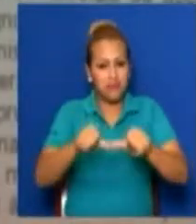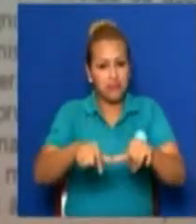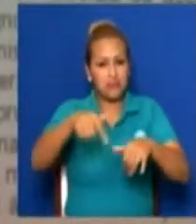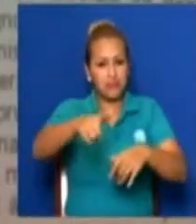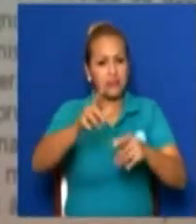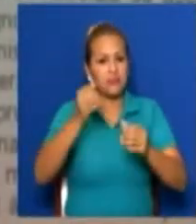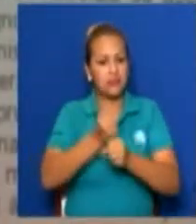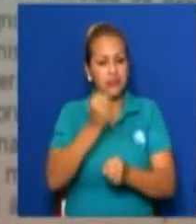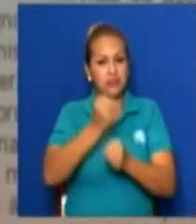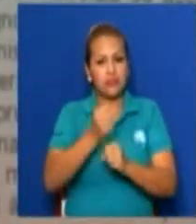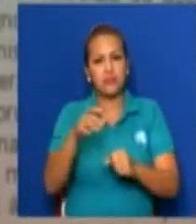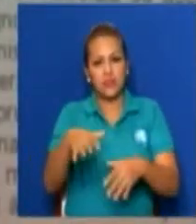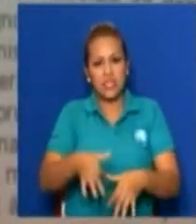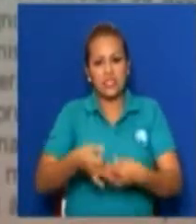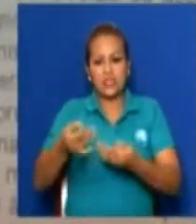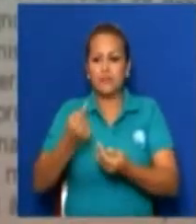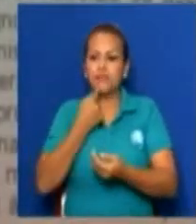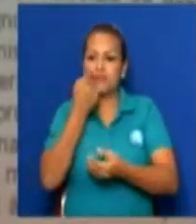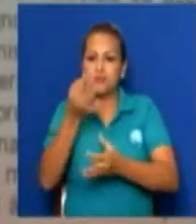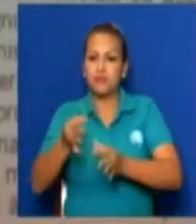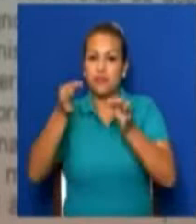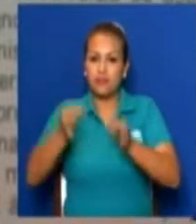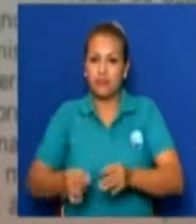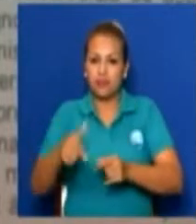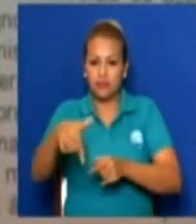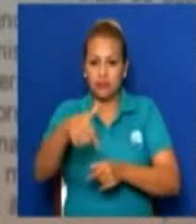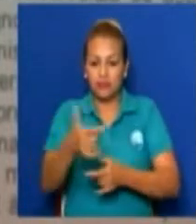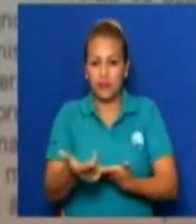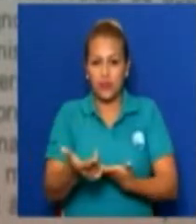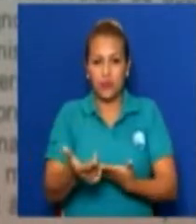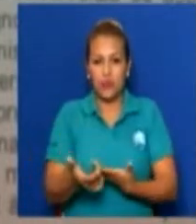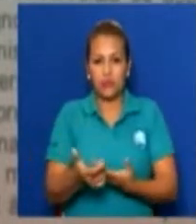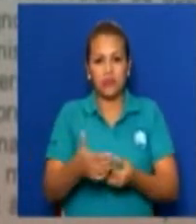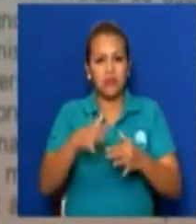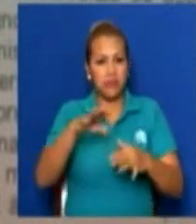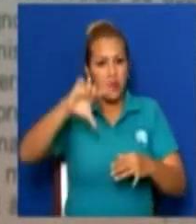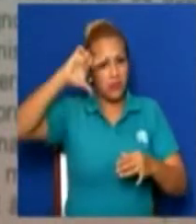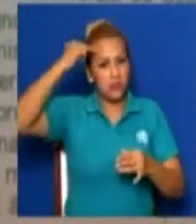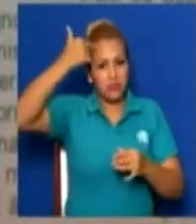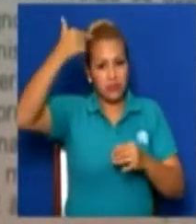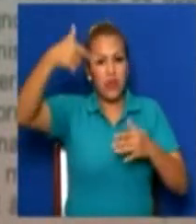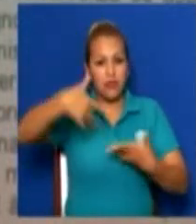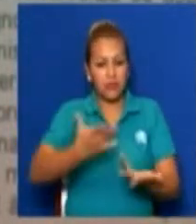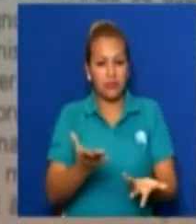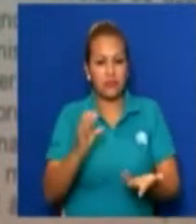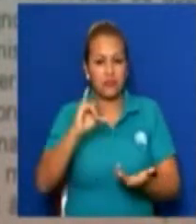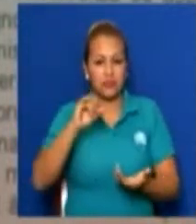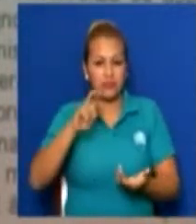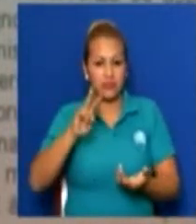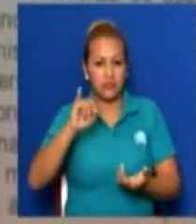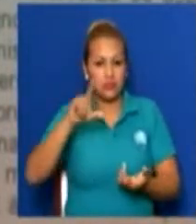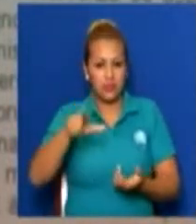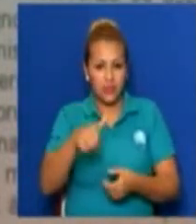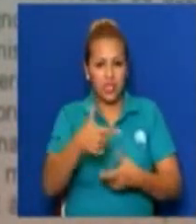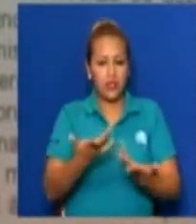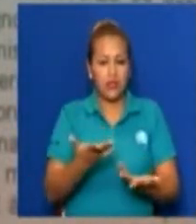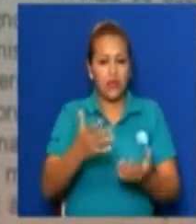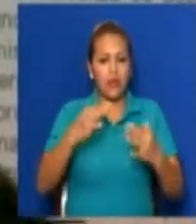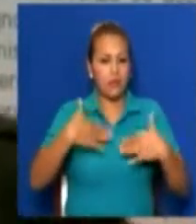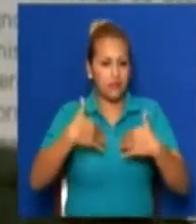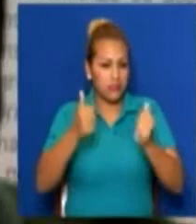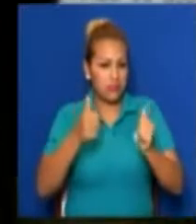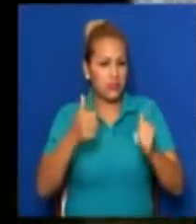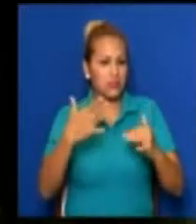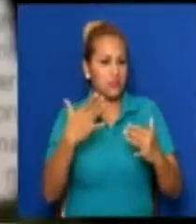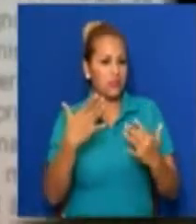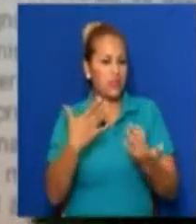mismo, exigiendo requisitos como estado civil, maternidad, esterilización quirúrgica, edad,